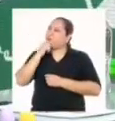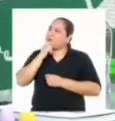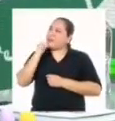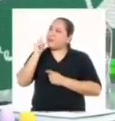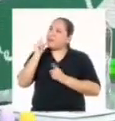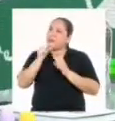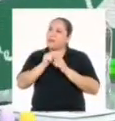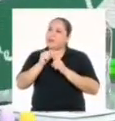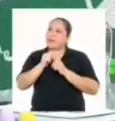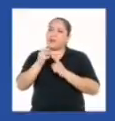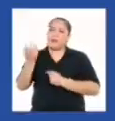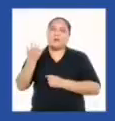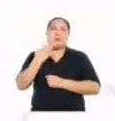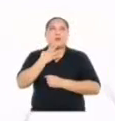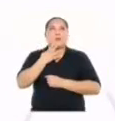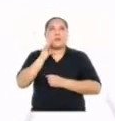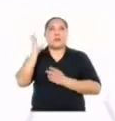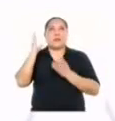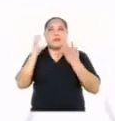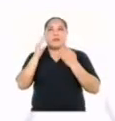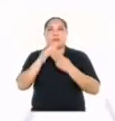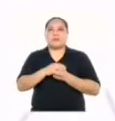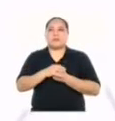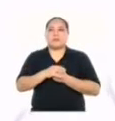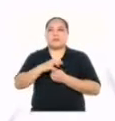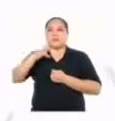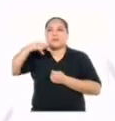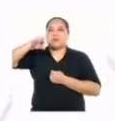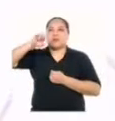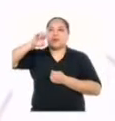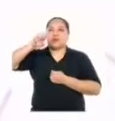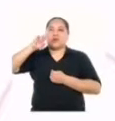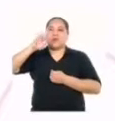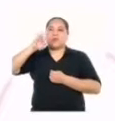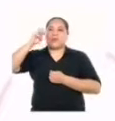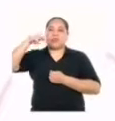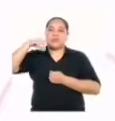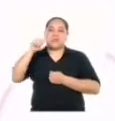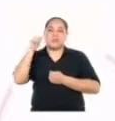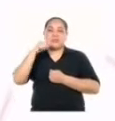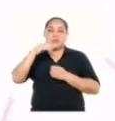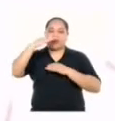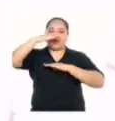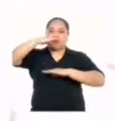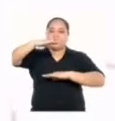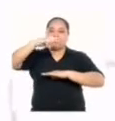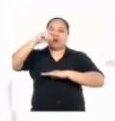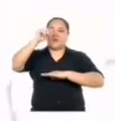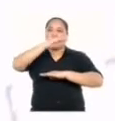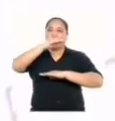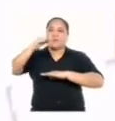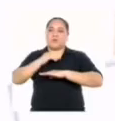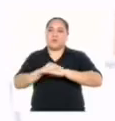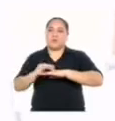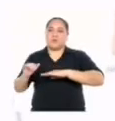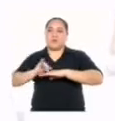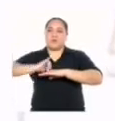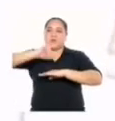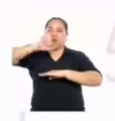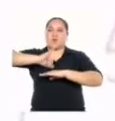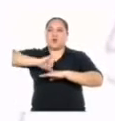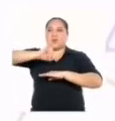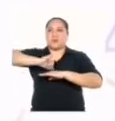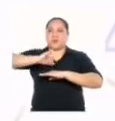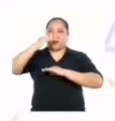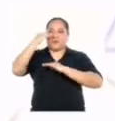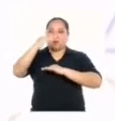Esa palabra me suena... Un prisma es un poliedro que tiene dos bases iguales y paralelas